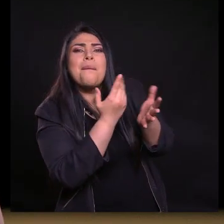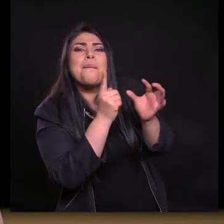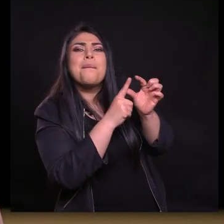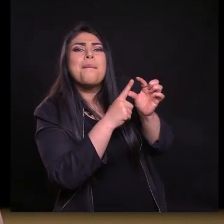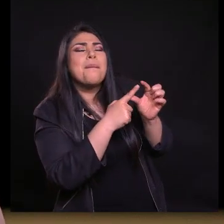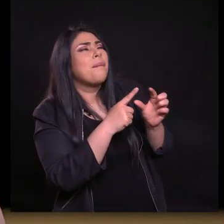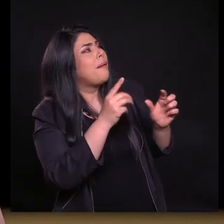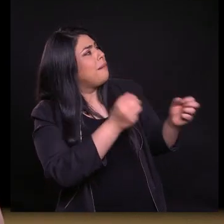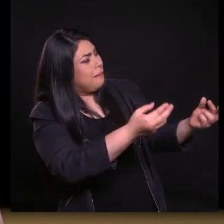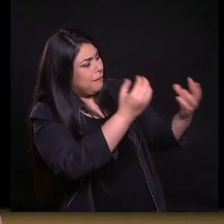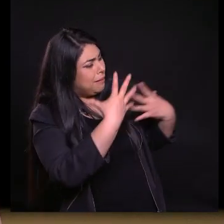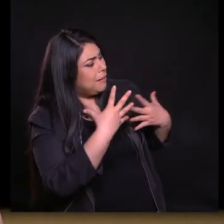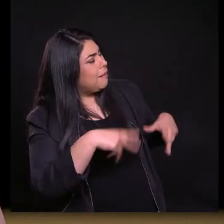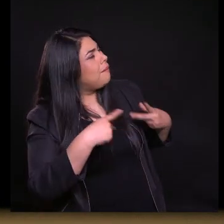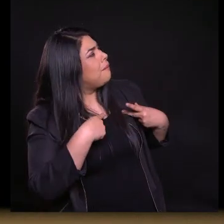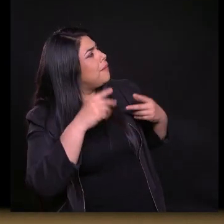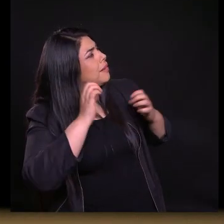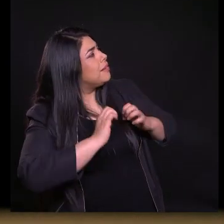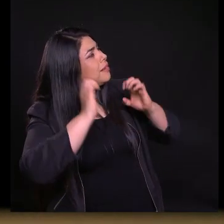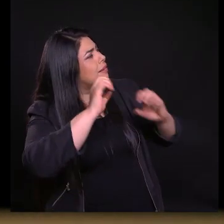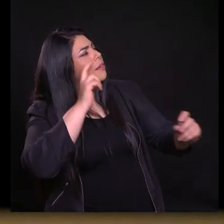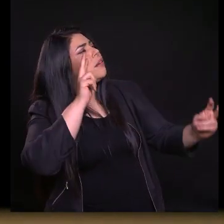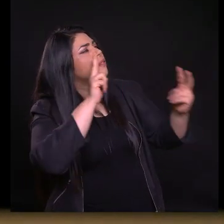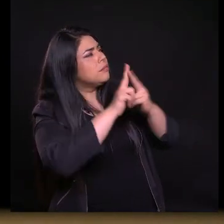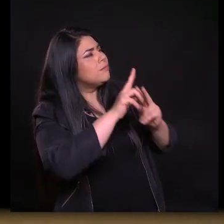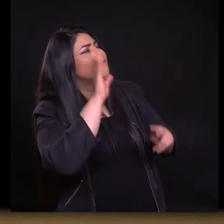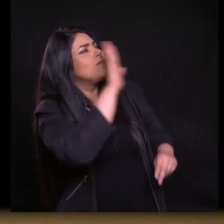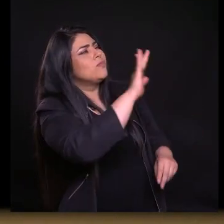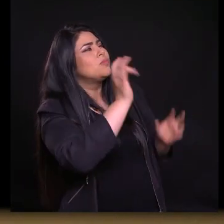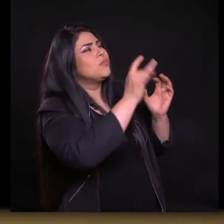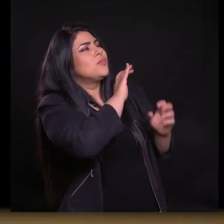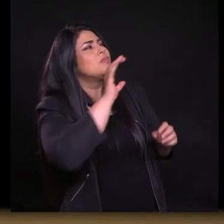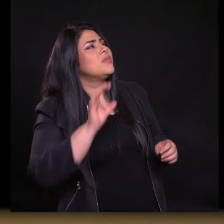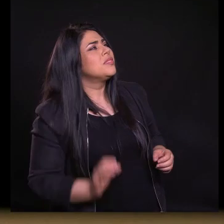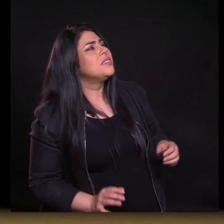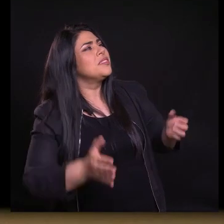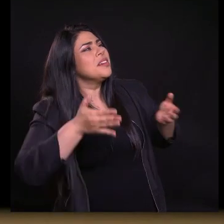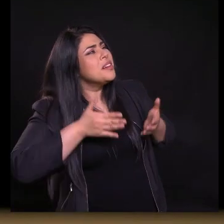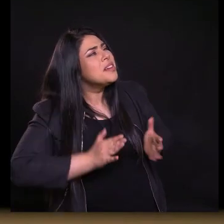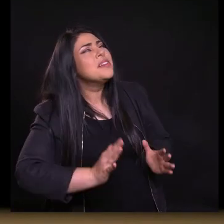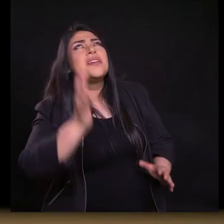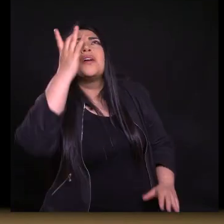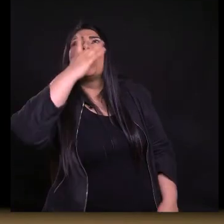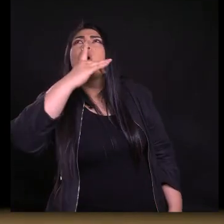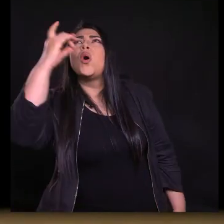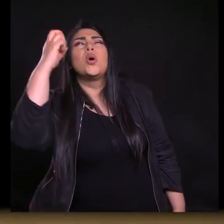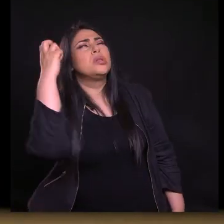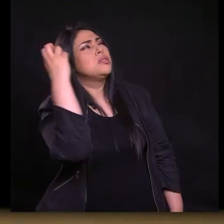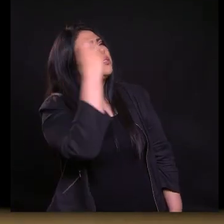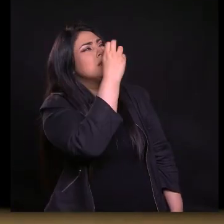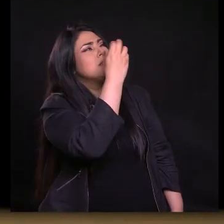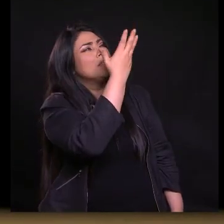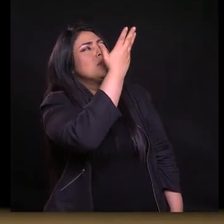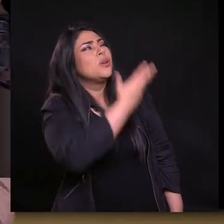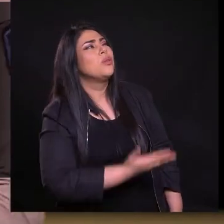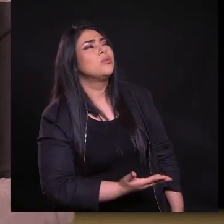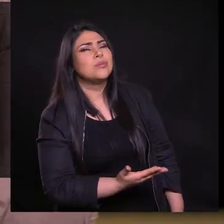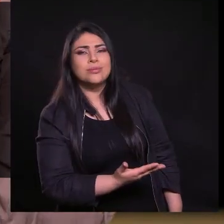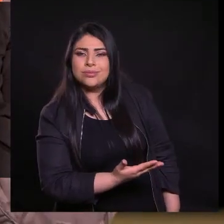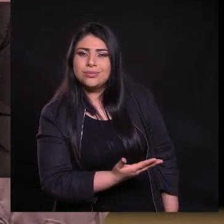creído y conocemos que tú eres el cristo el hijo del dios viviente